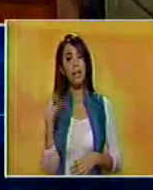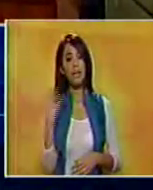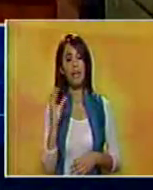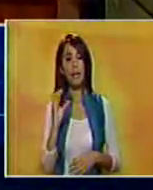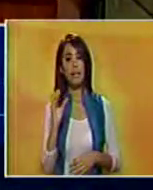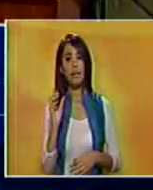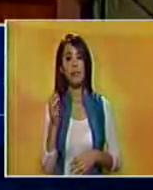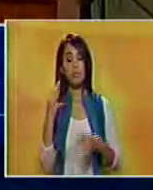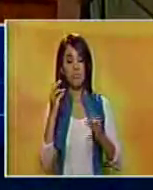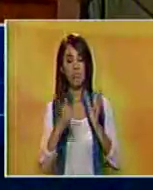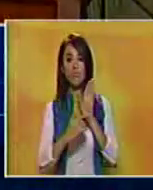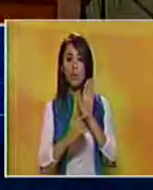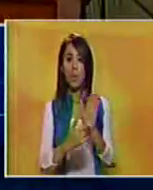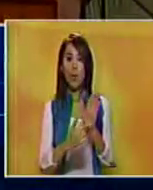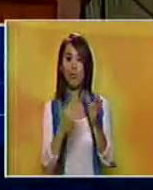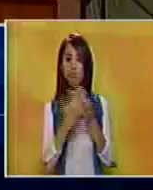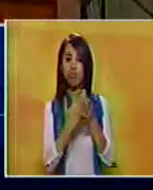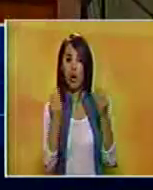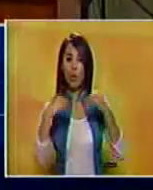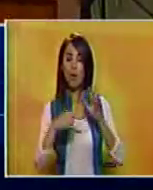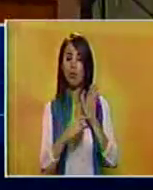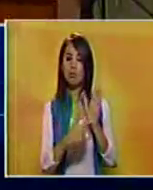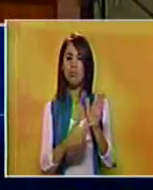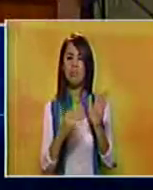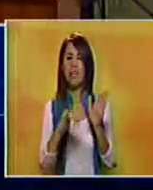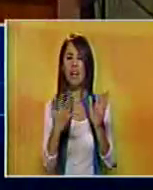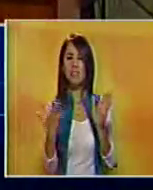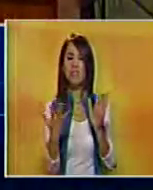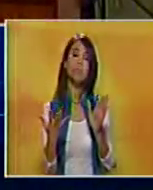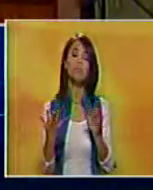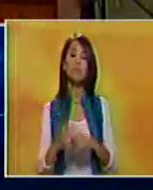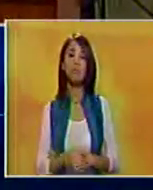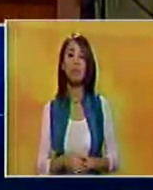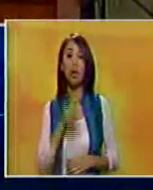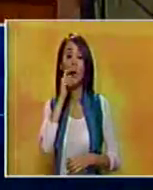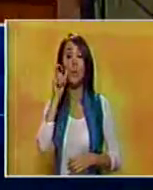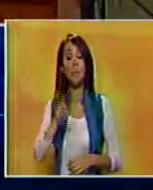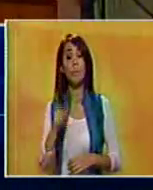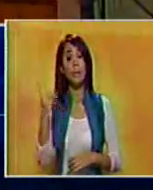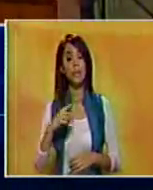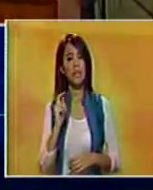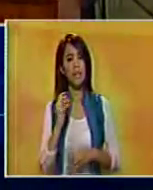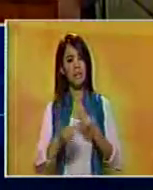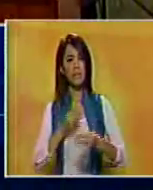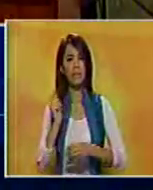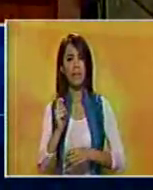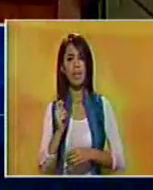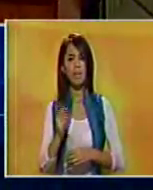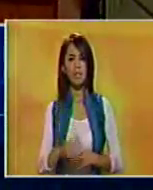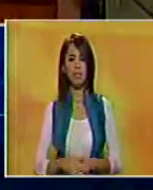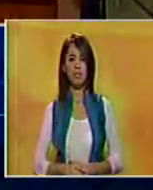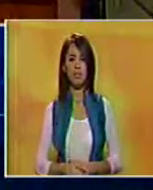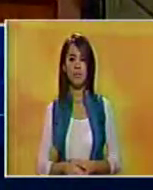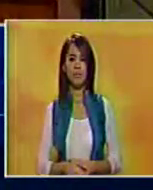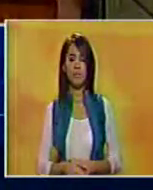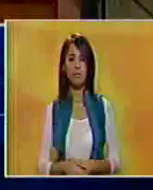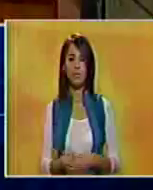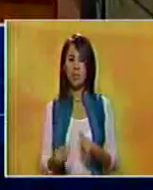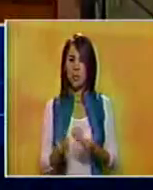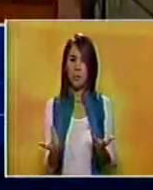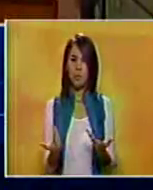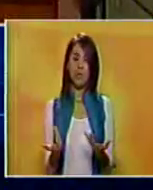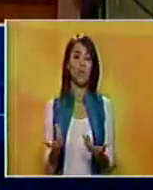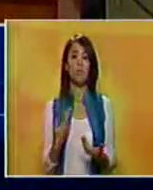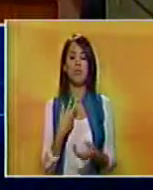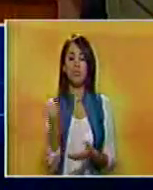Aquí están los acuerdos. ¿Qué alternativa tienen? ¿Va a venir Macri a hacerles la tarea? ¿Cómo? Si ni siquiera puede ir a un